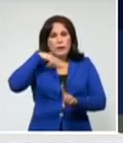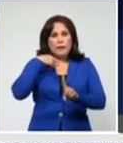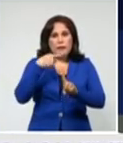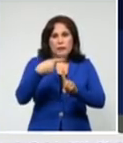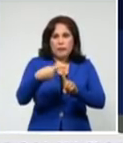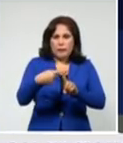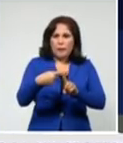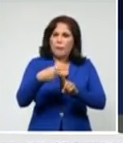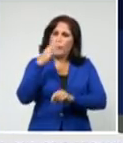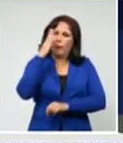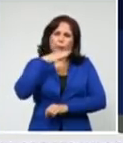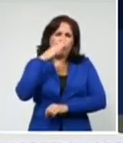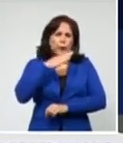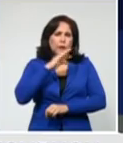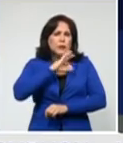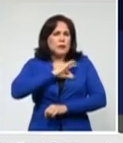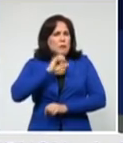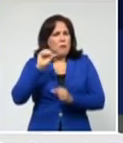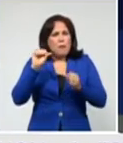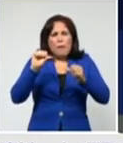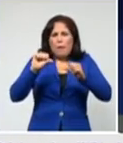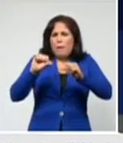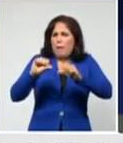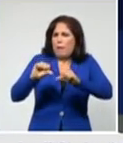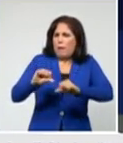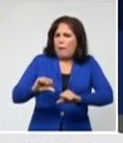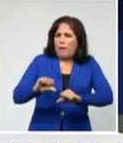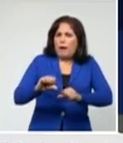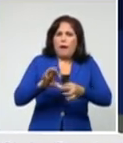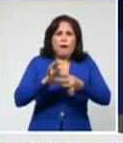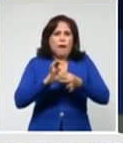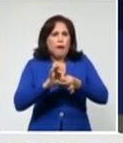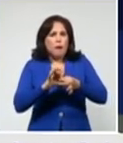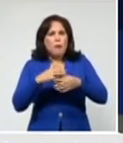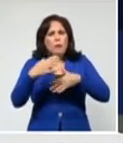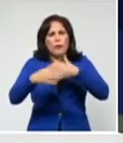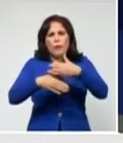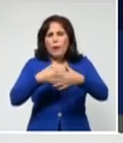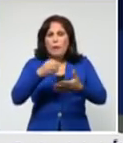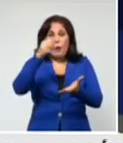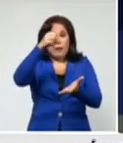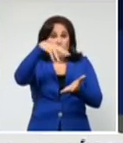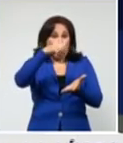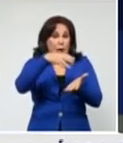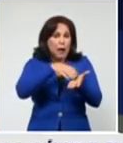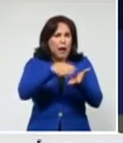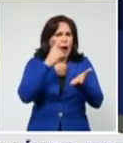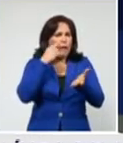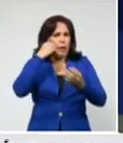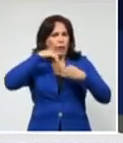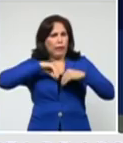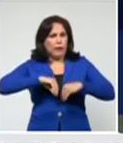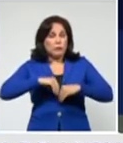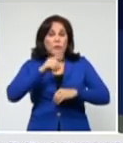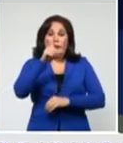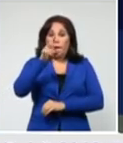empeoró con algunas manifestaciones gasométricas, radiológicas, y el 18 de septiembre